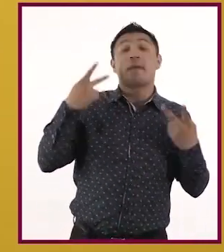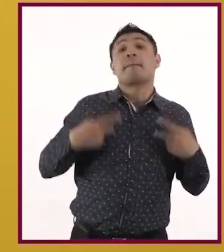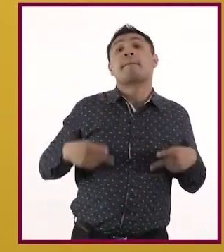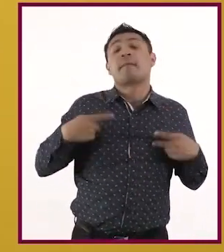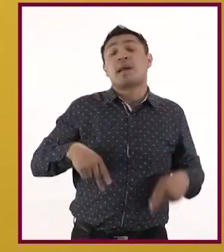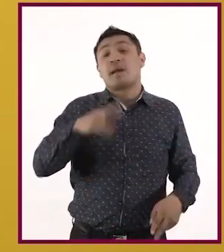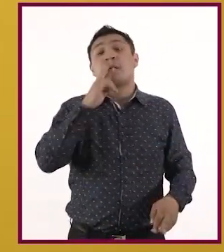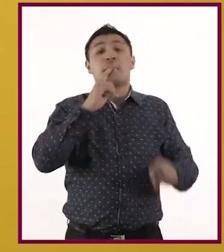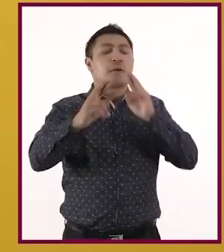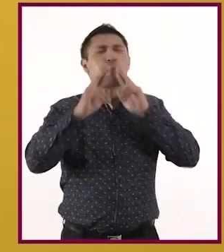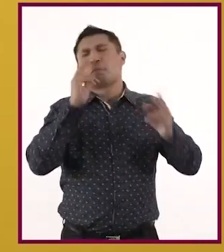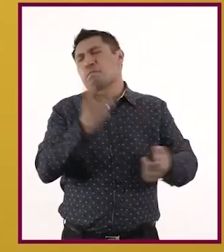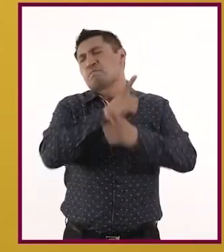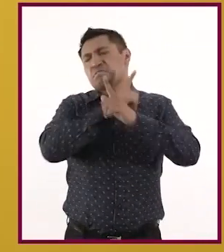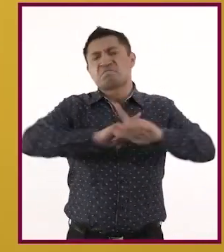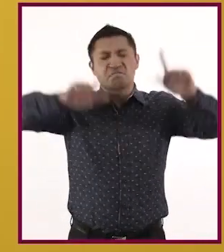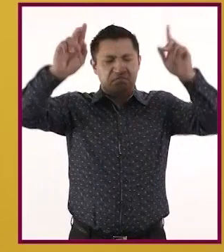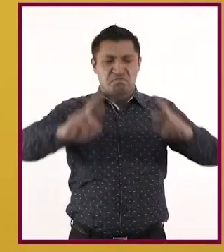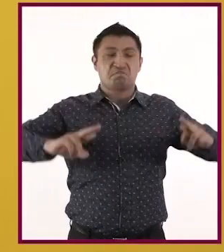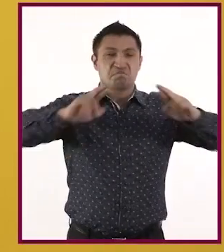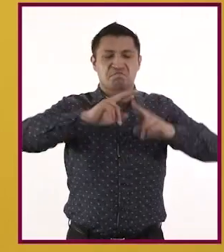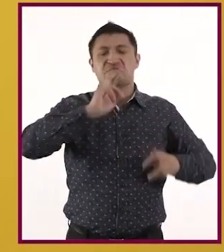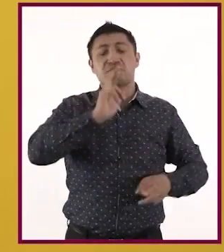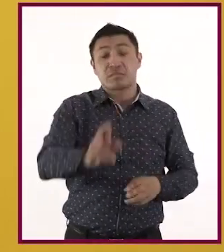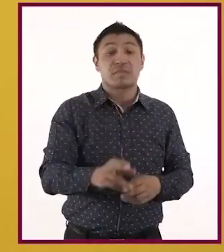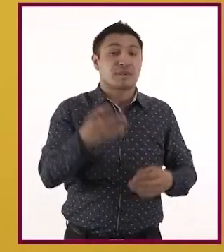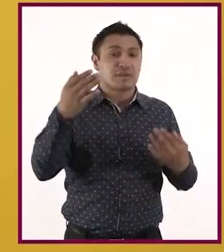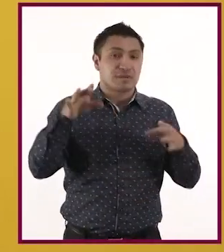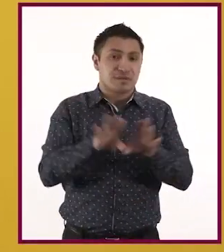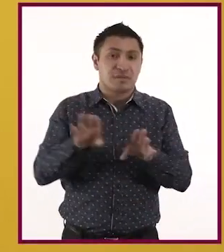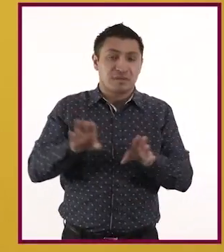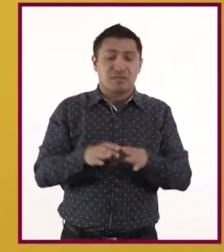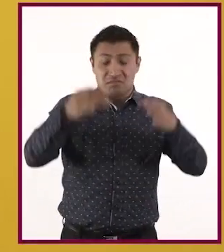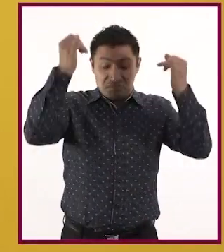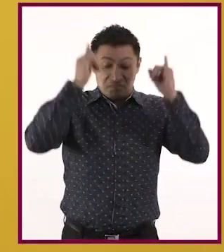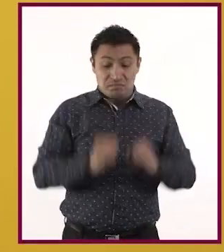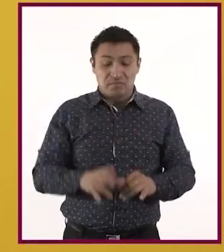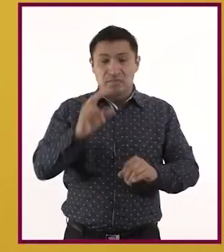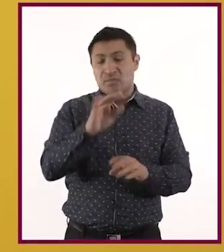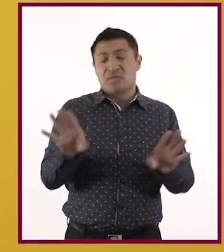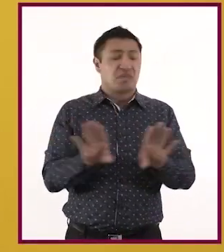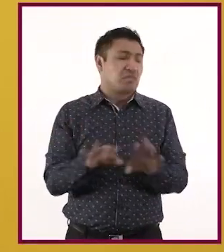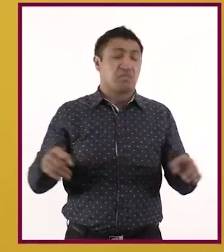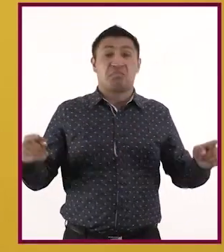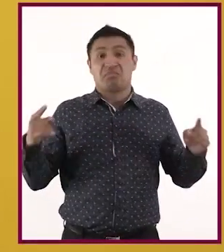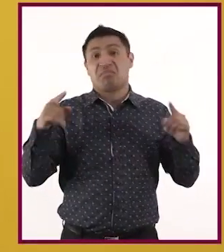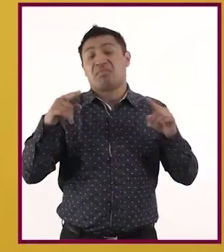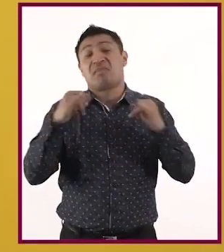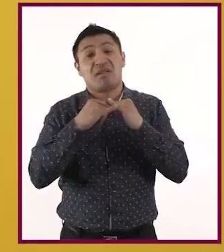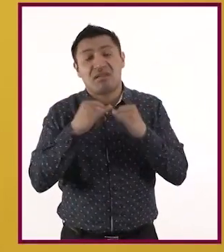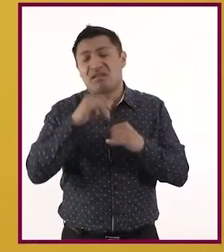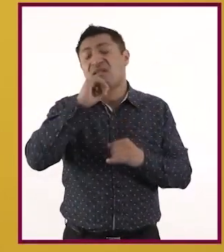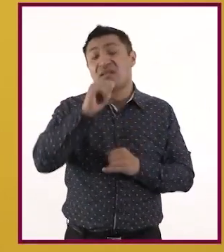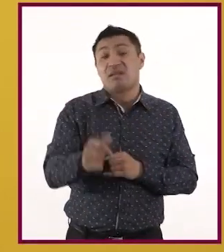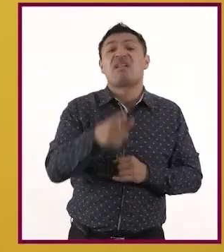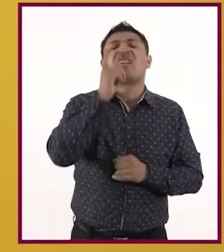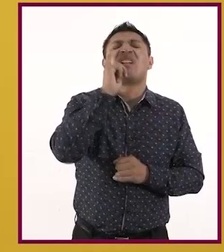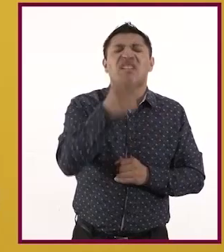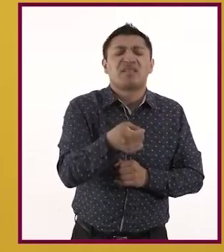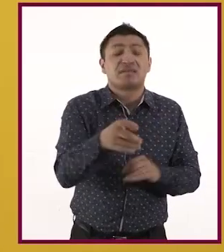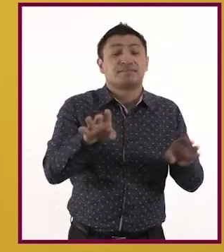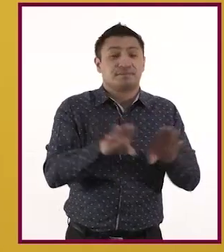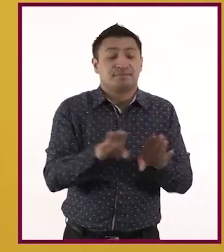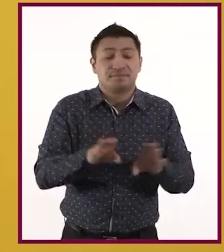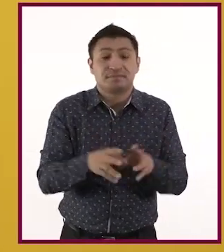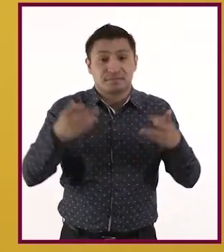mexicanos hablaron muy libremente de su religión, más desde un punto de vista de identidad que institucional. ¿Qué quiere decir eso? Que quizá